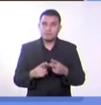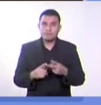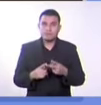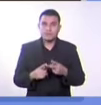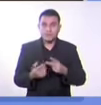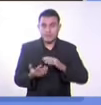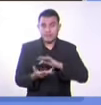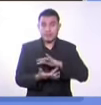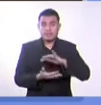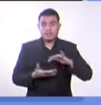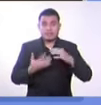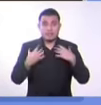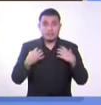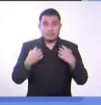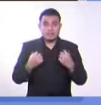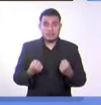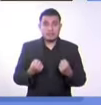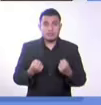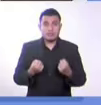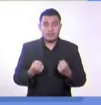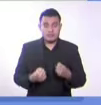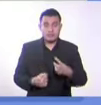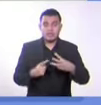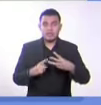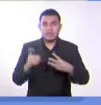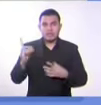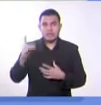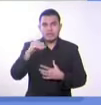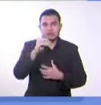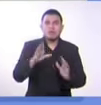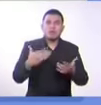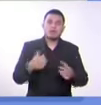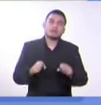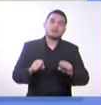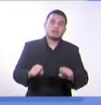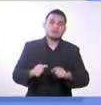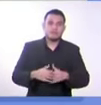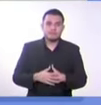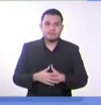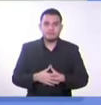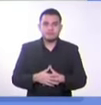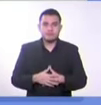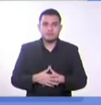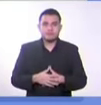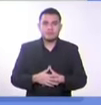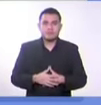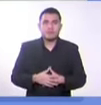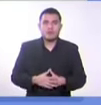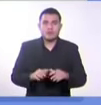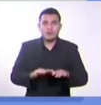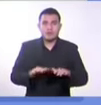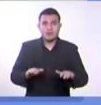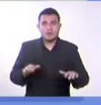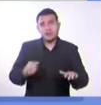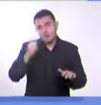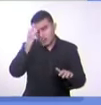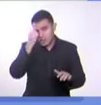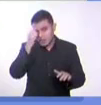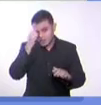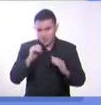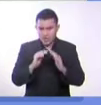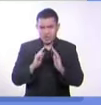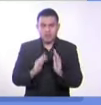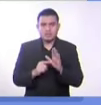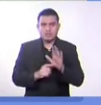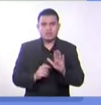ciencias de la salud y la extinción de los dinosaurios. Yo veo en televisión, soy la abuela del niño, aprendamos en casa, programas